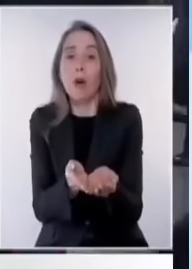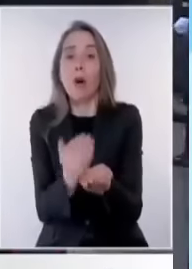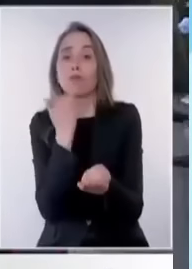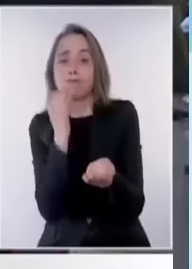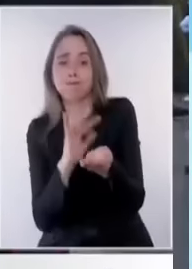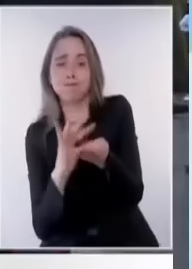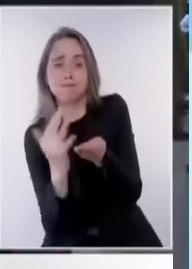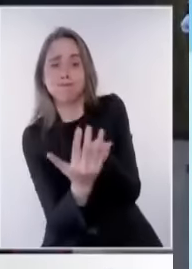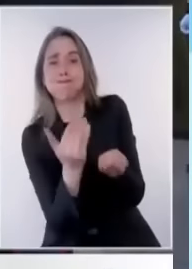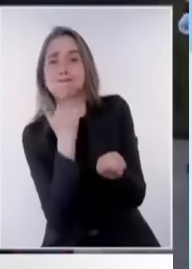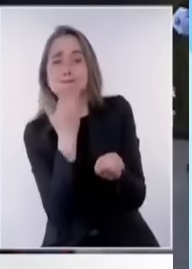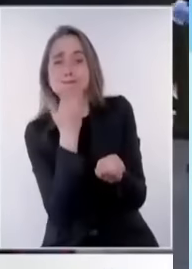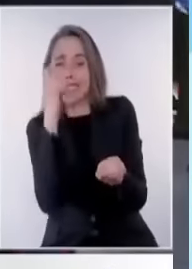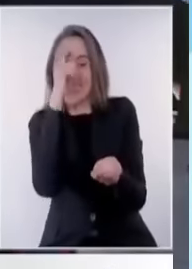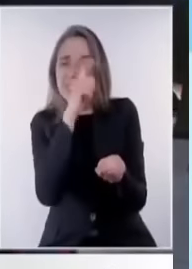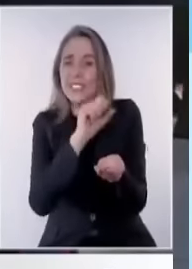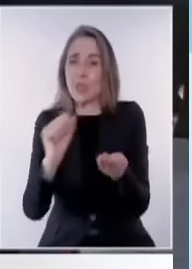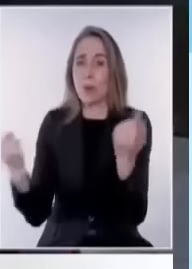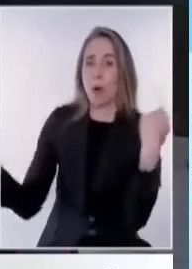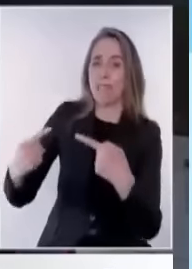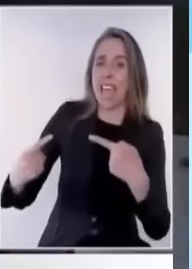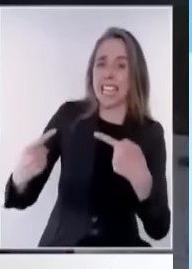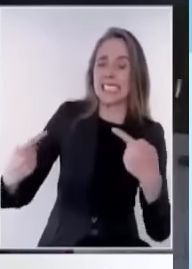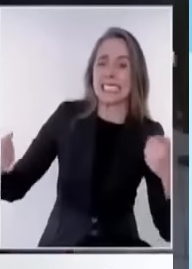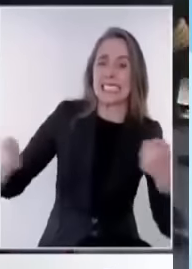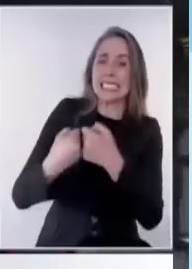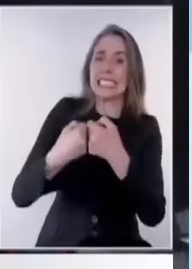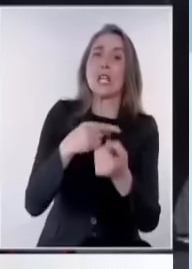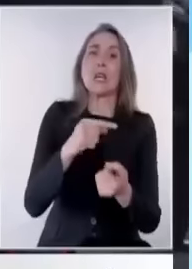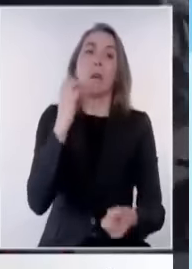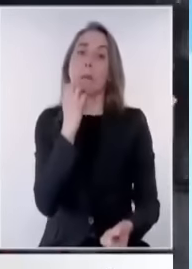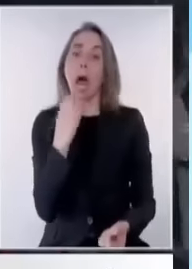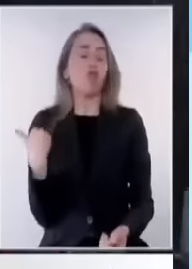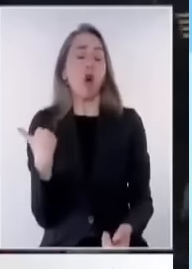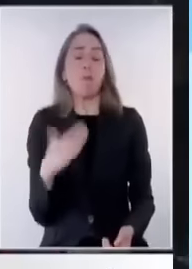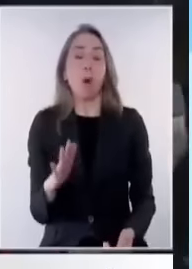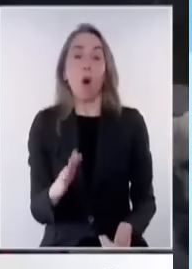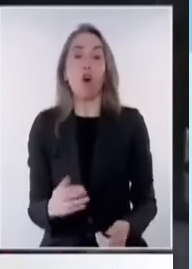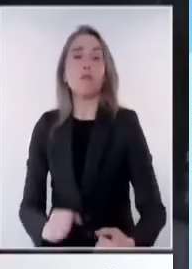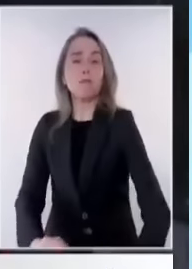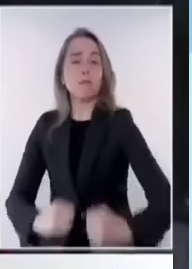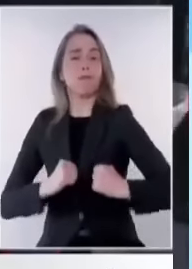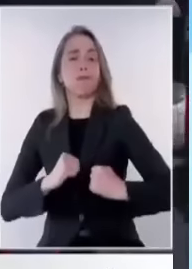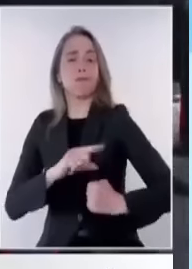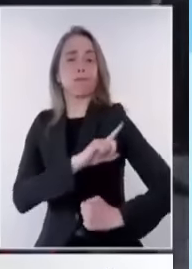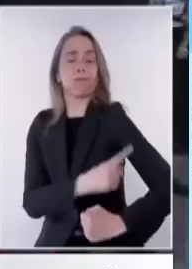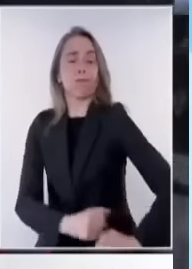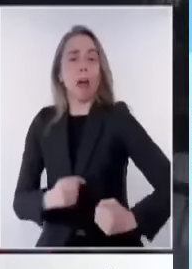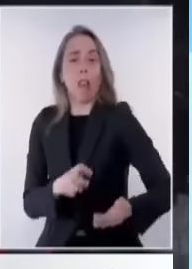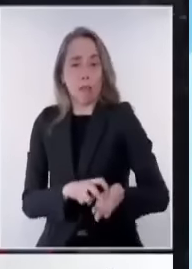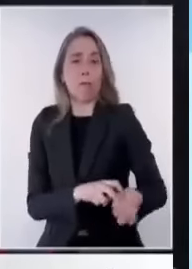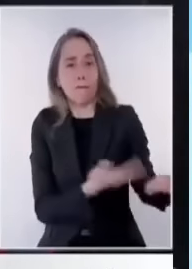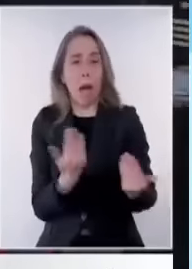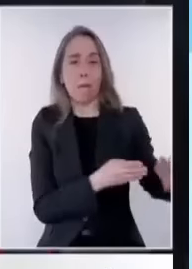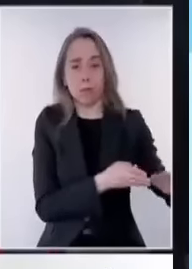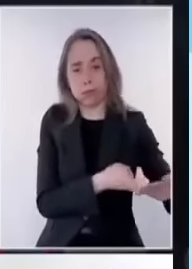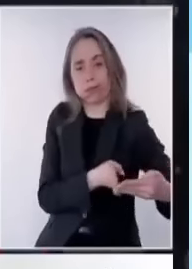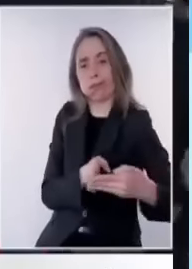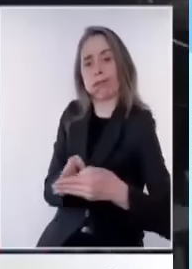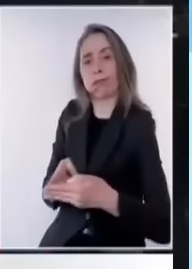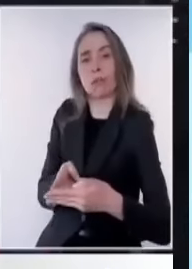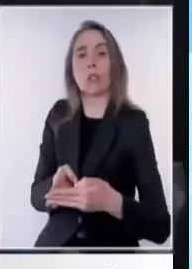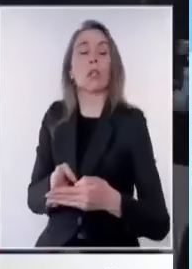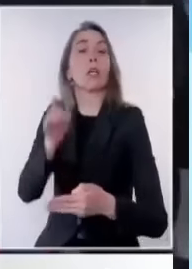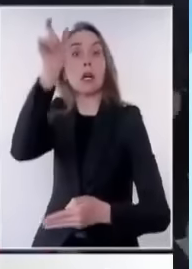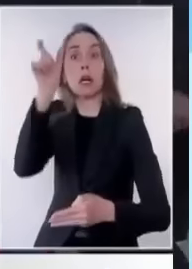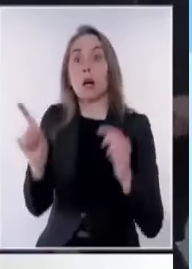estaba en condiciones difíciles para poder dar esa pelea, y cómo Prat la ejerce con una tremenda hidalguía, y cómo después, además,